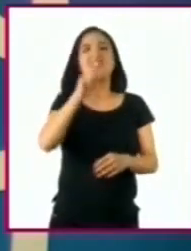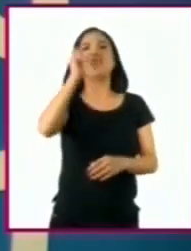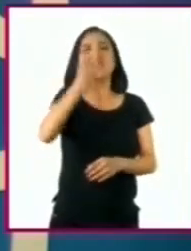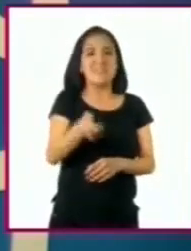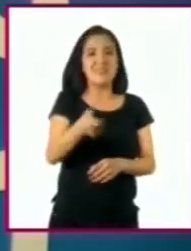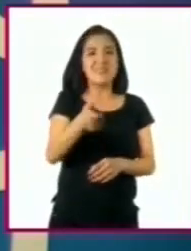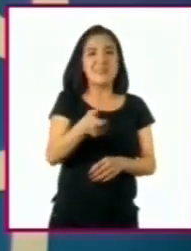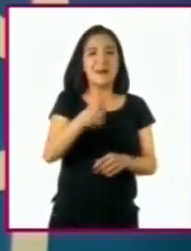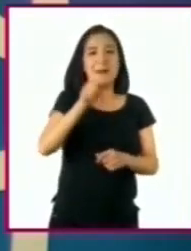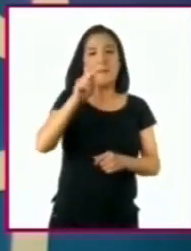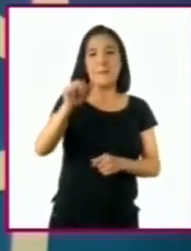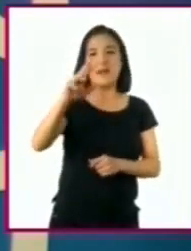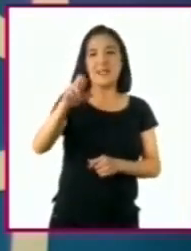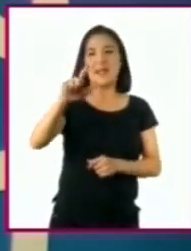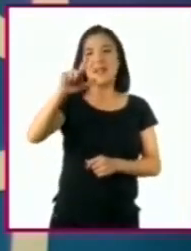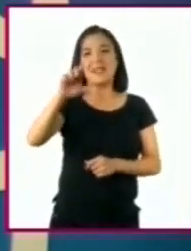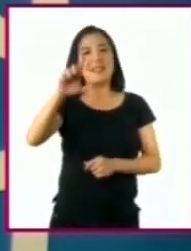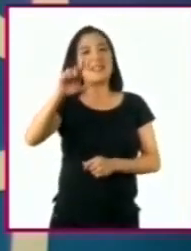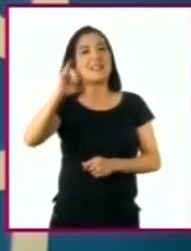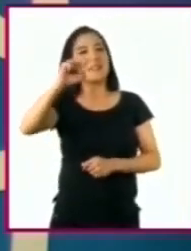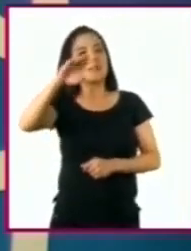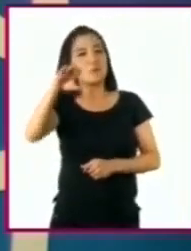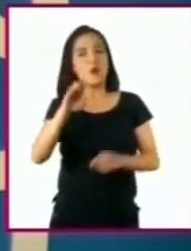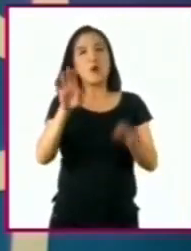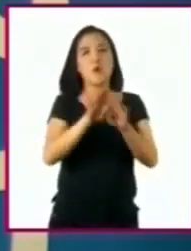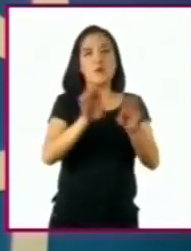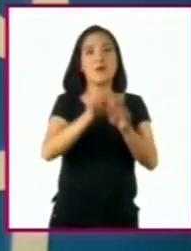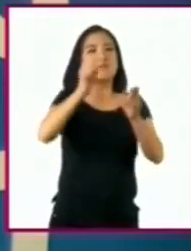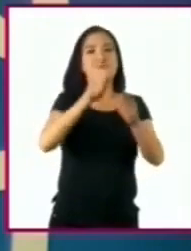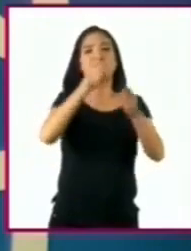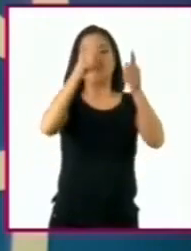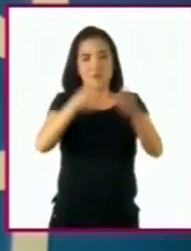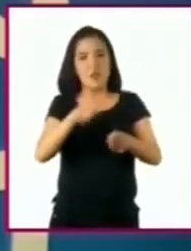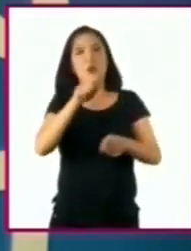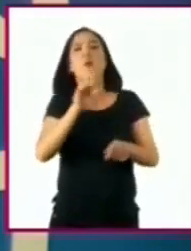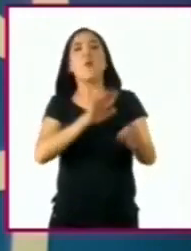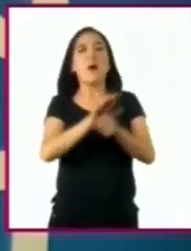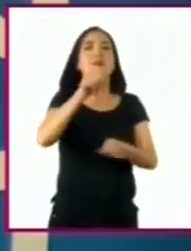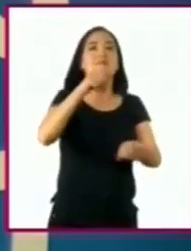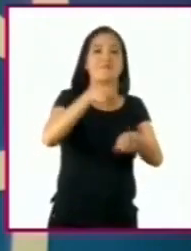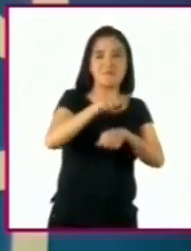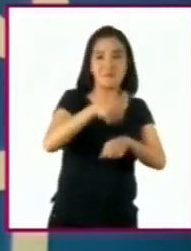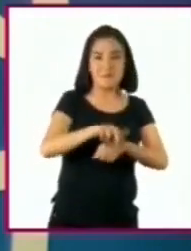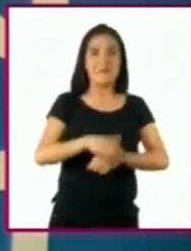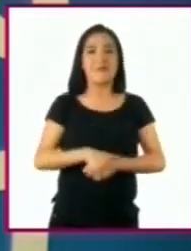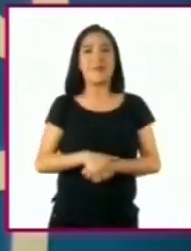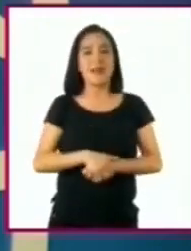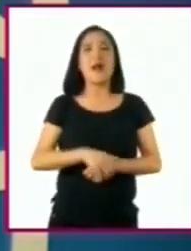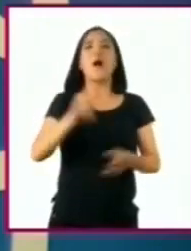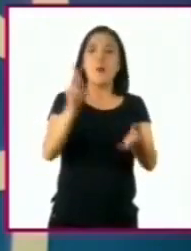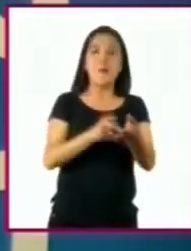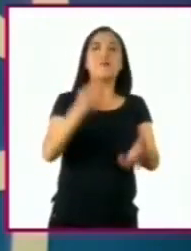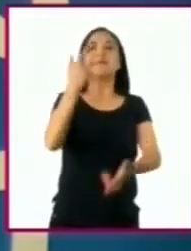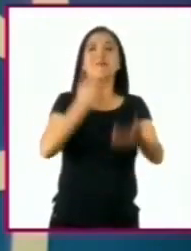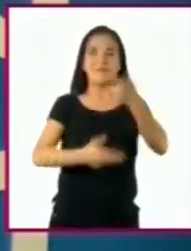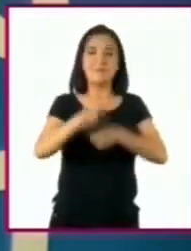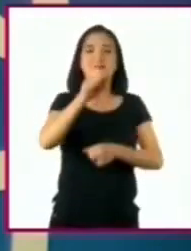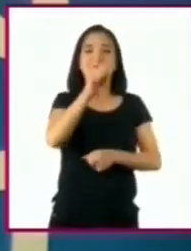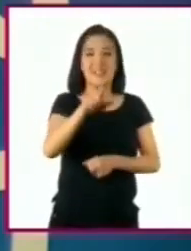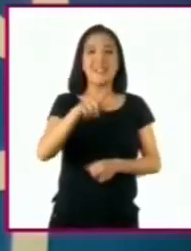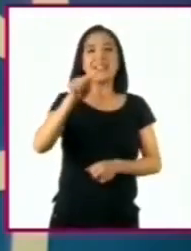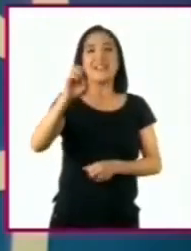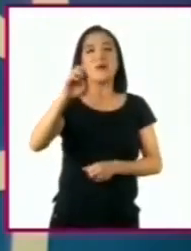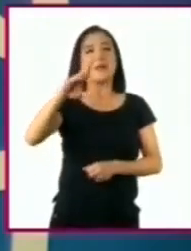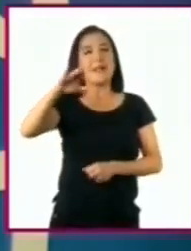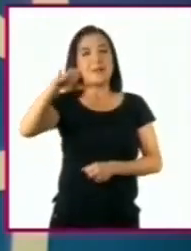el paralelismo de segmentos o bien la proporcionalidad de segmentos. Repasemos una vez más el teorema de